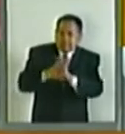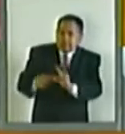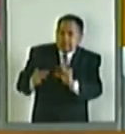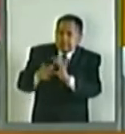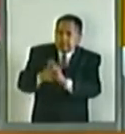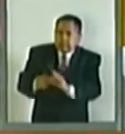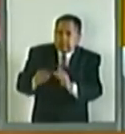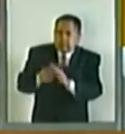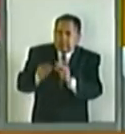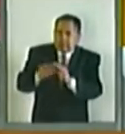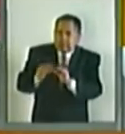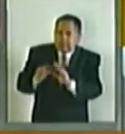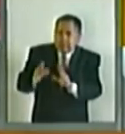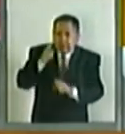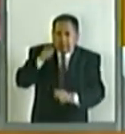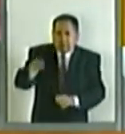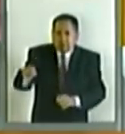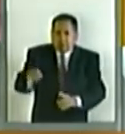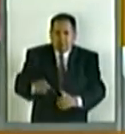bien.